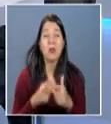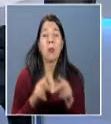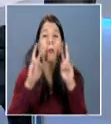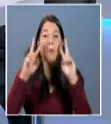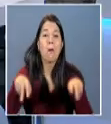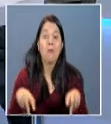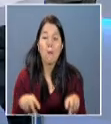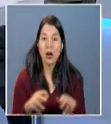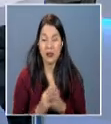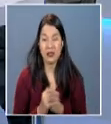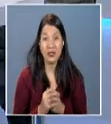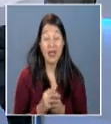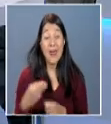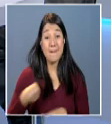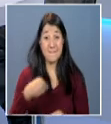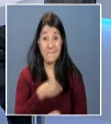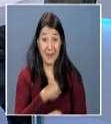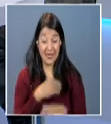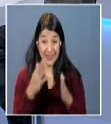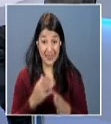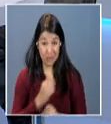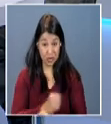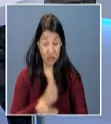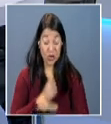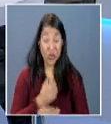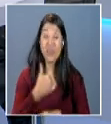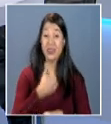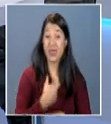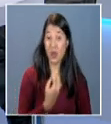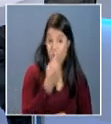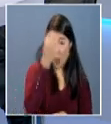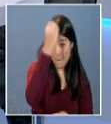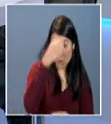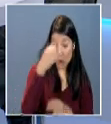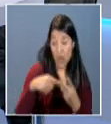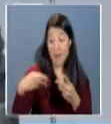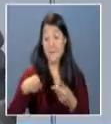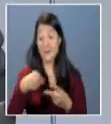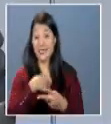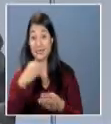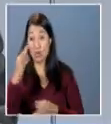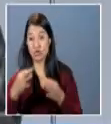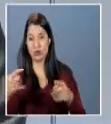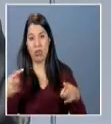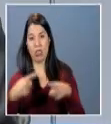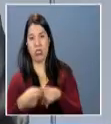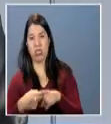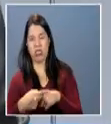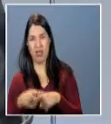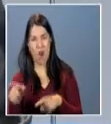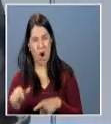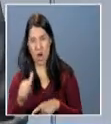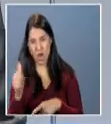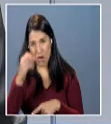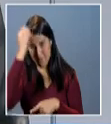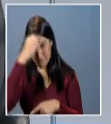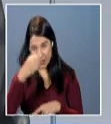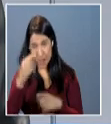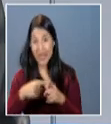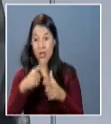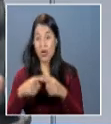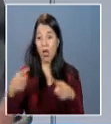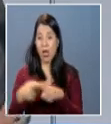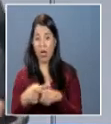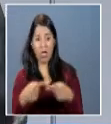visión unificada. El ministro de Seguridad tiene una posición sobre el tema y la ministra de Justicia tiene otra. Bueno, entonces, esta contradicción obviamente favorece a